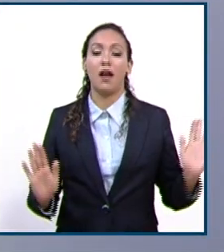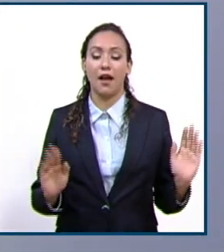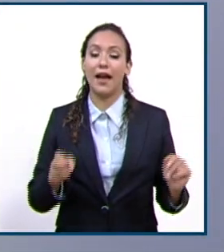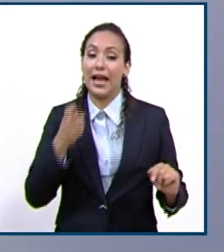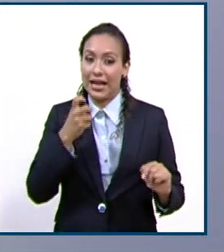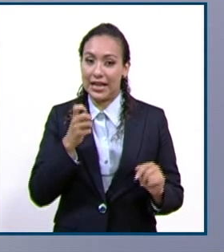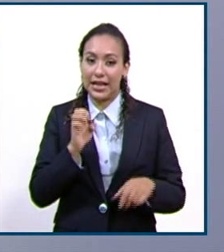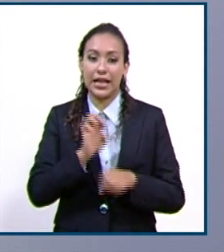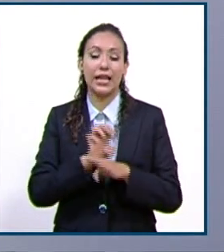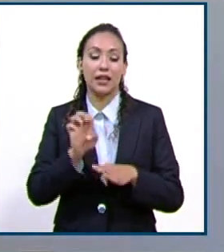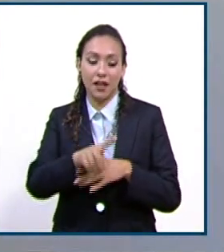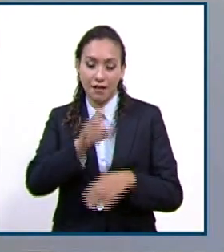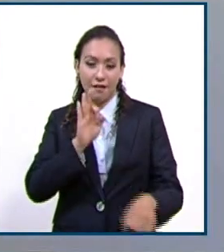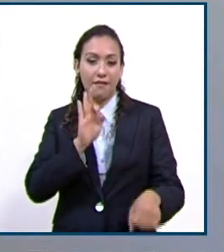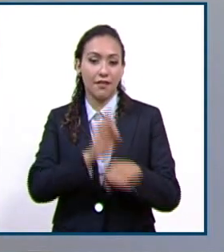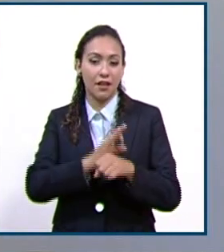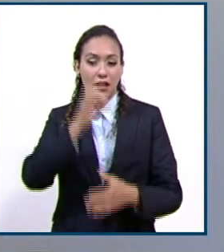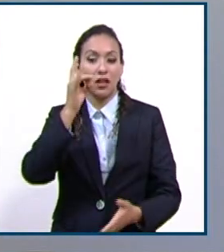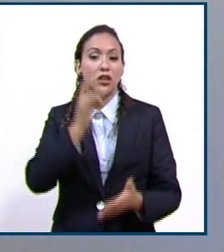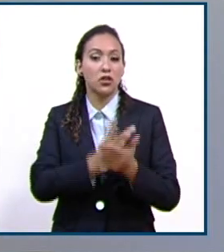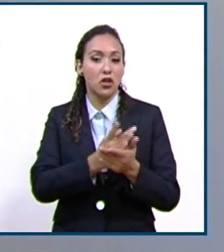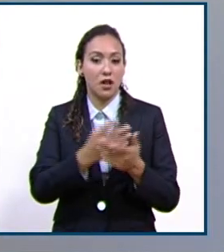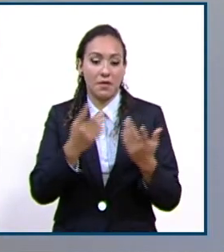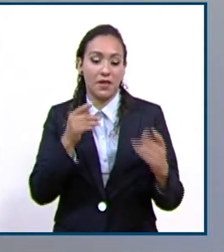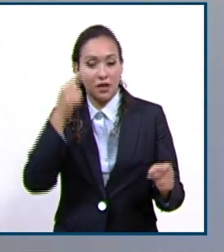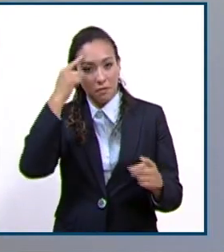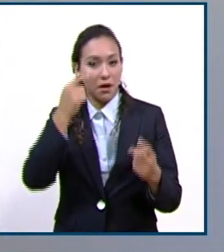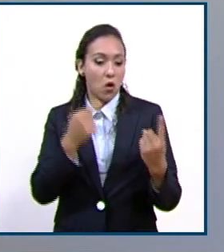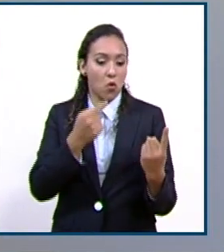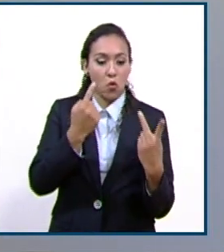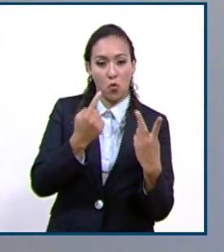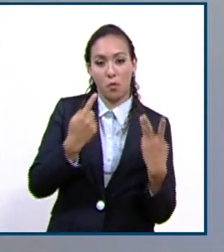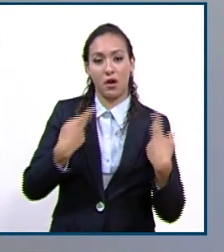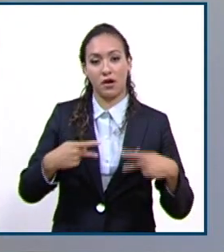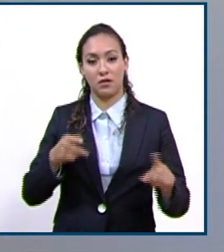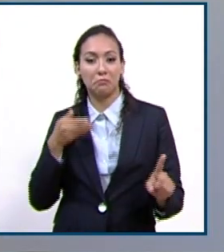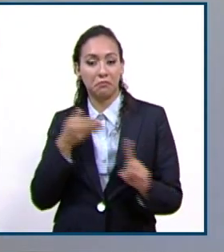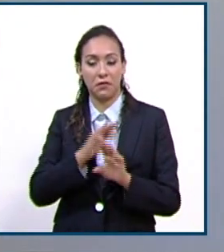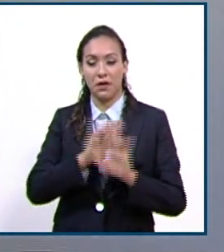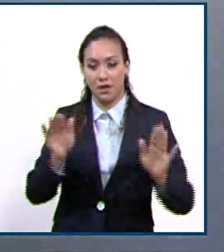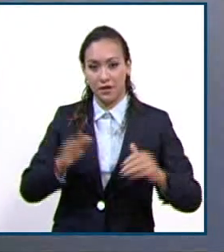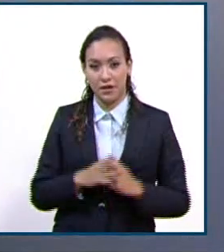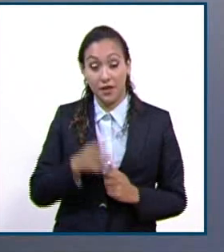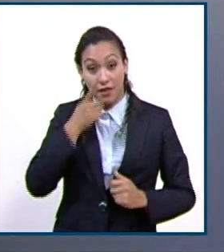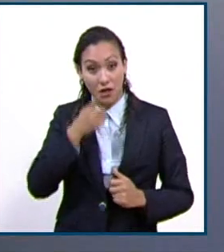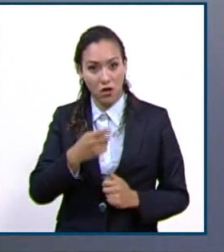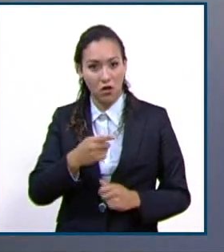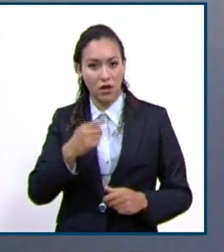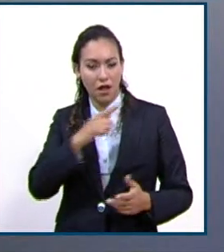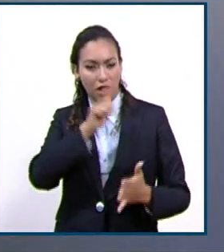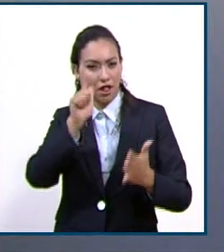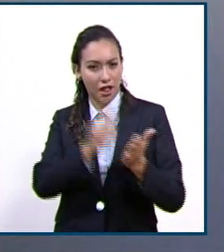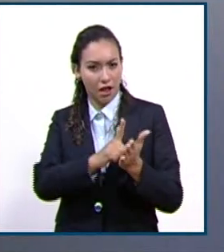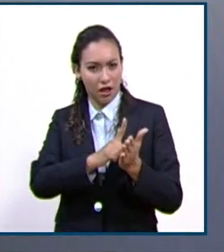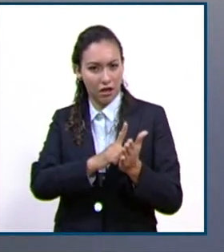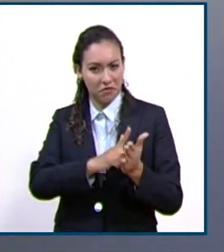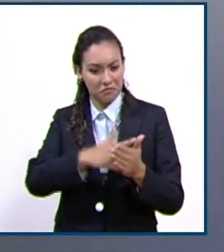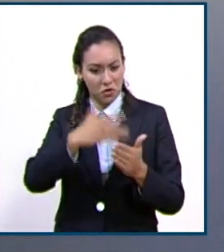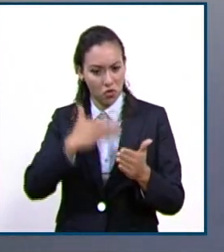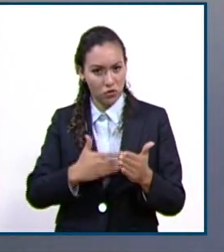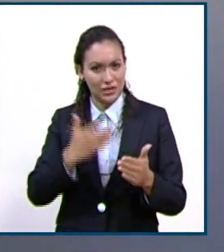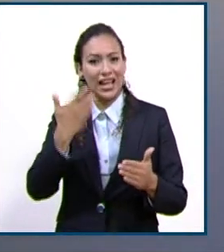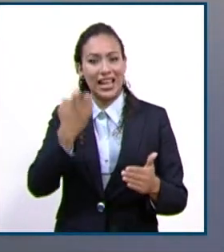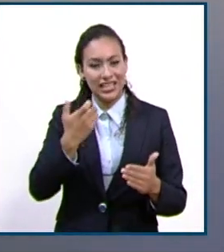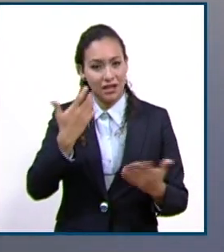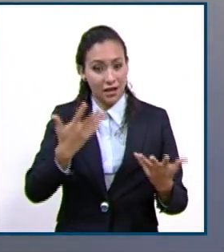se traduce en beneficios muy personales. Indicó que la justicia electoral hace que lo que dice la letra de la ley